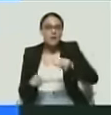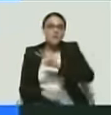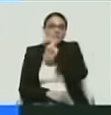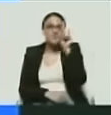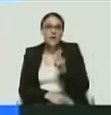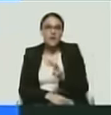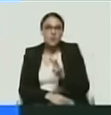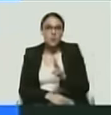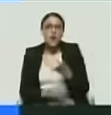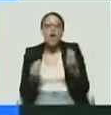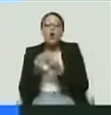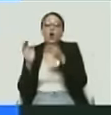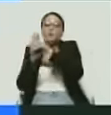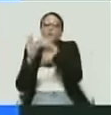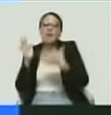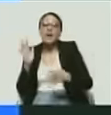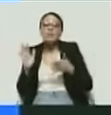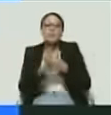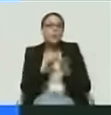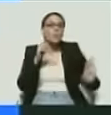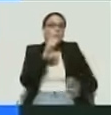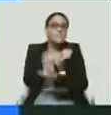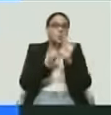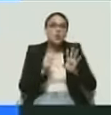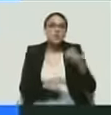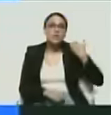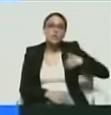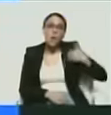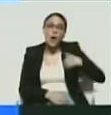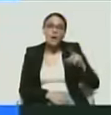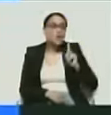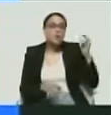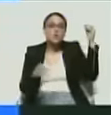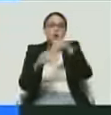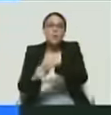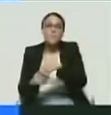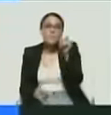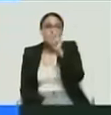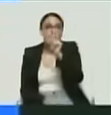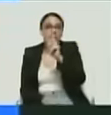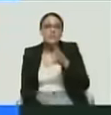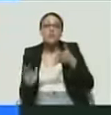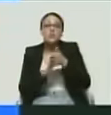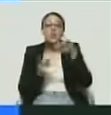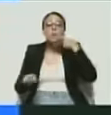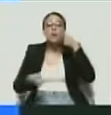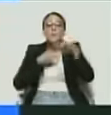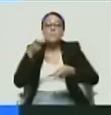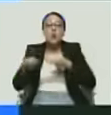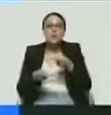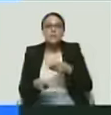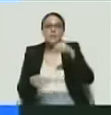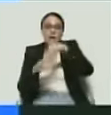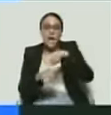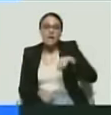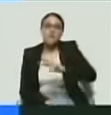y la no injerencia en los asuntos políticos del país en donde están